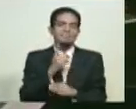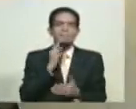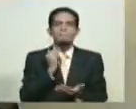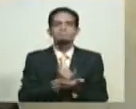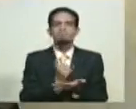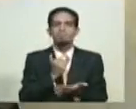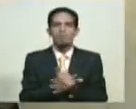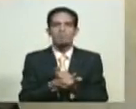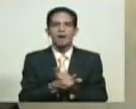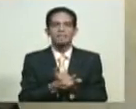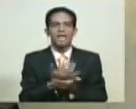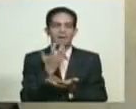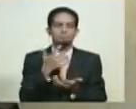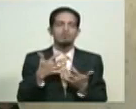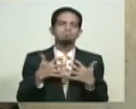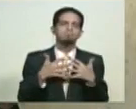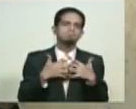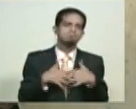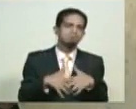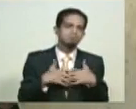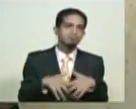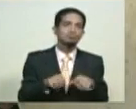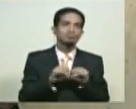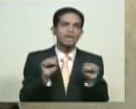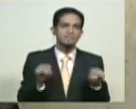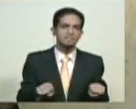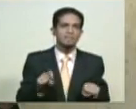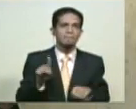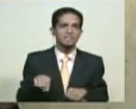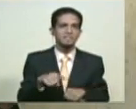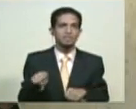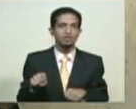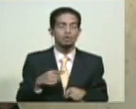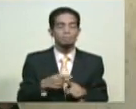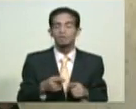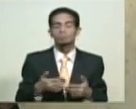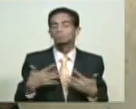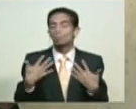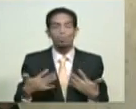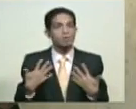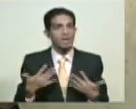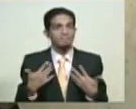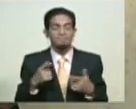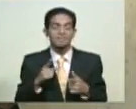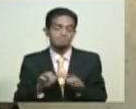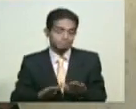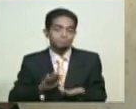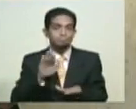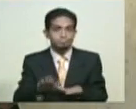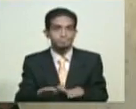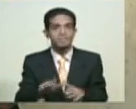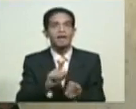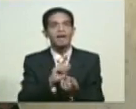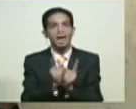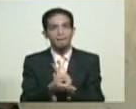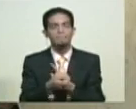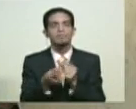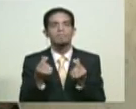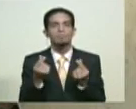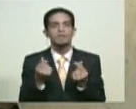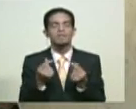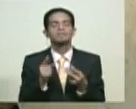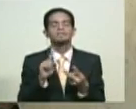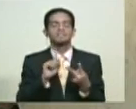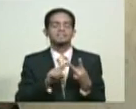que mucho lo necesita Venezuela, pero es demasiado la necesidad de nosotros dar ese paso, ¿no? Y en